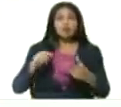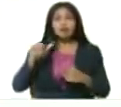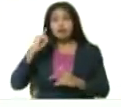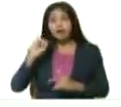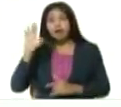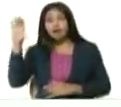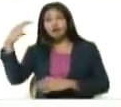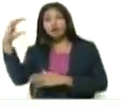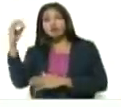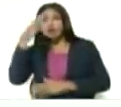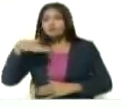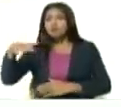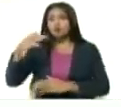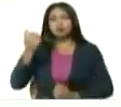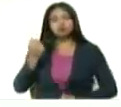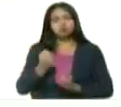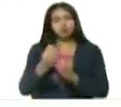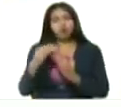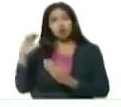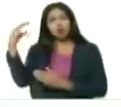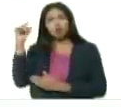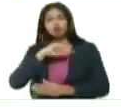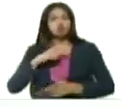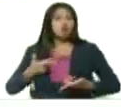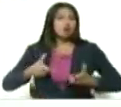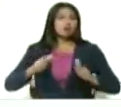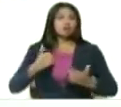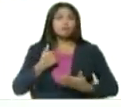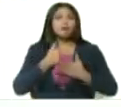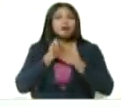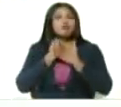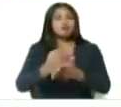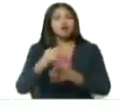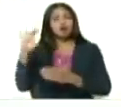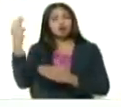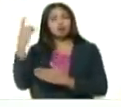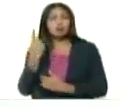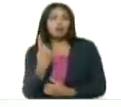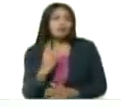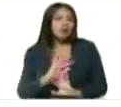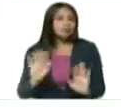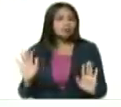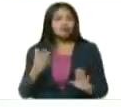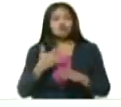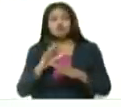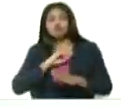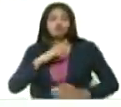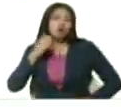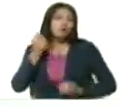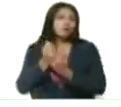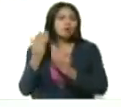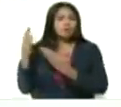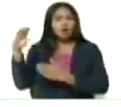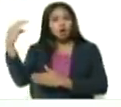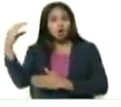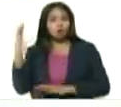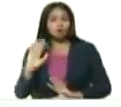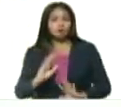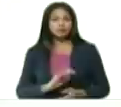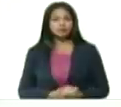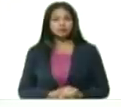y con el pueblo de Colombia. Y en Venezuela estamos listos para ayudar a Colombia en lo que haga falta, en Colombia, lo que haga